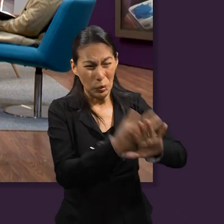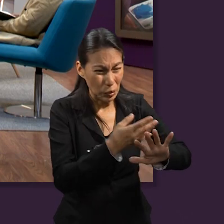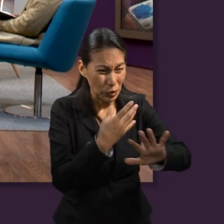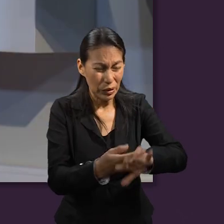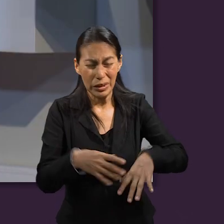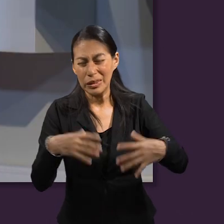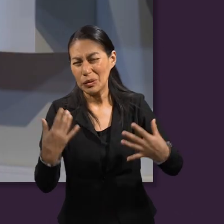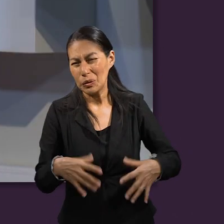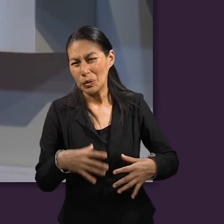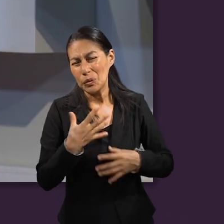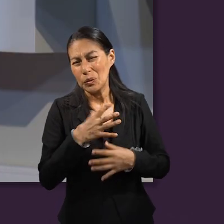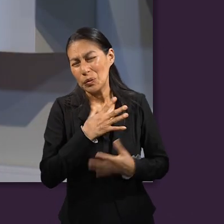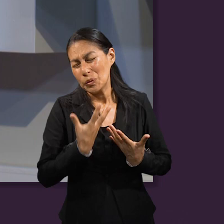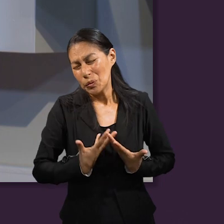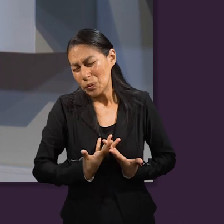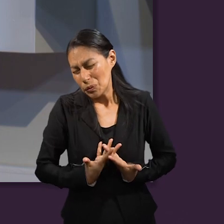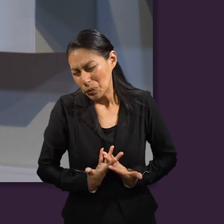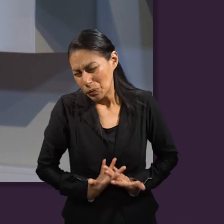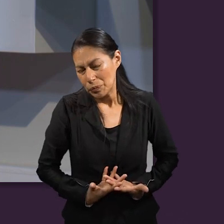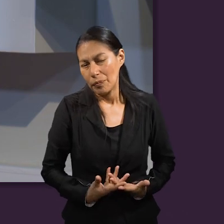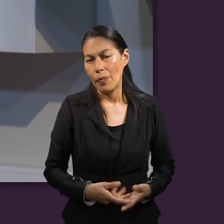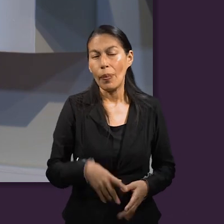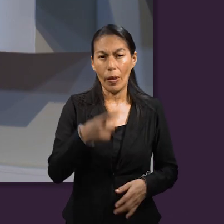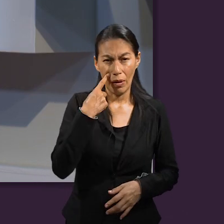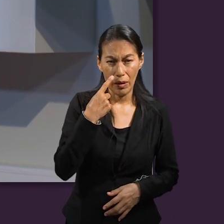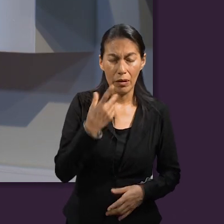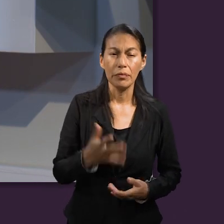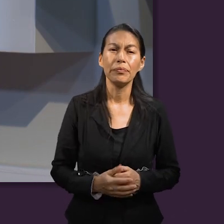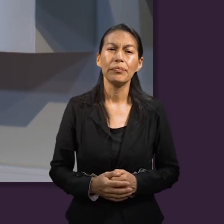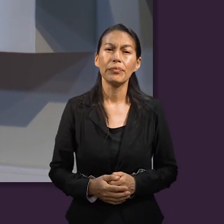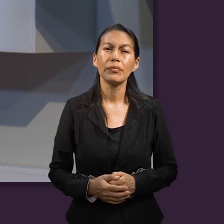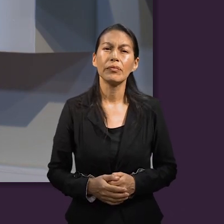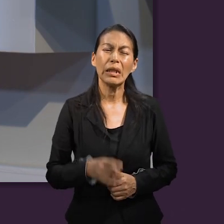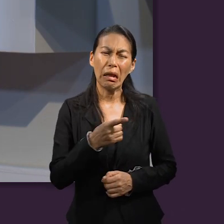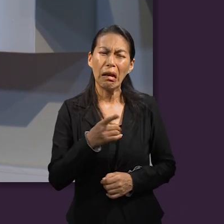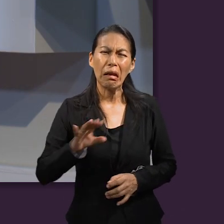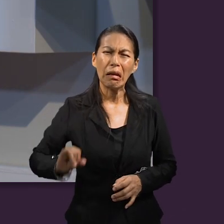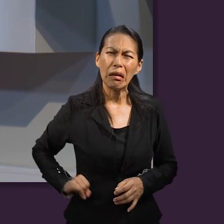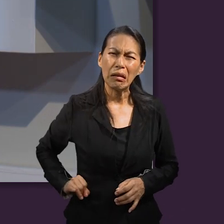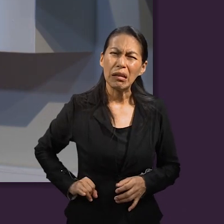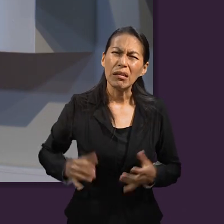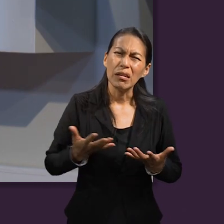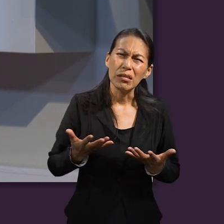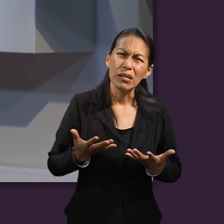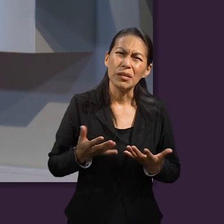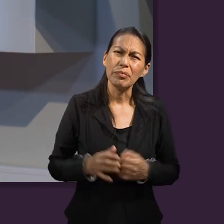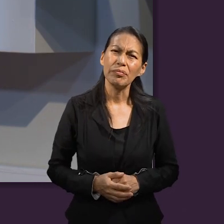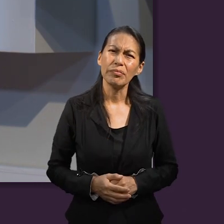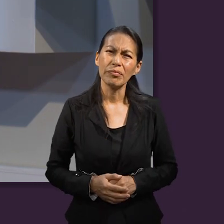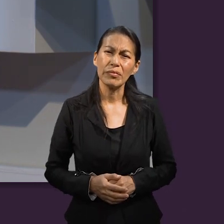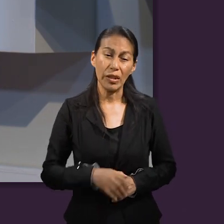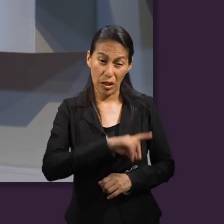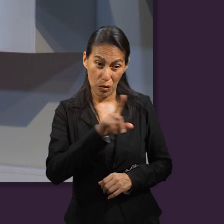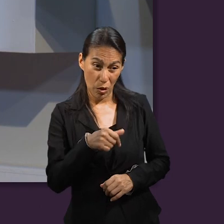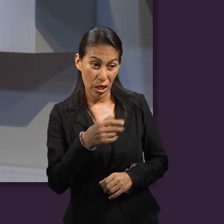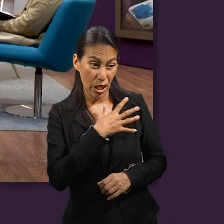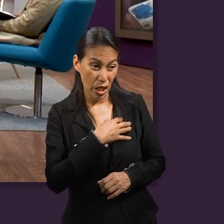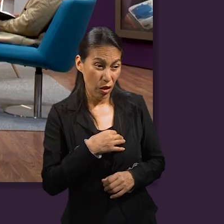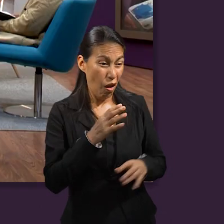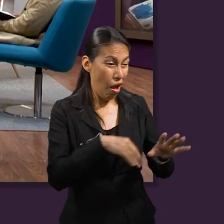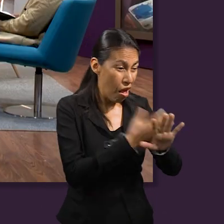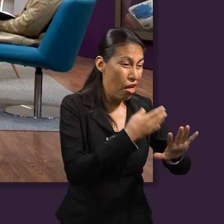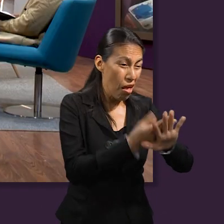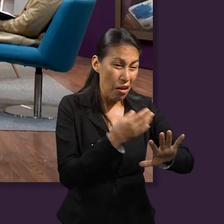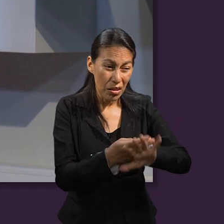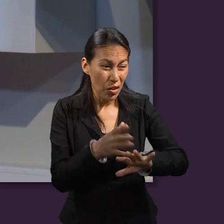malas y tuvo una actitud muy interesante que es que sucede con jacob después del acto de